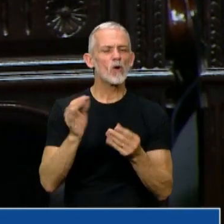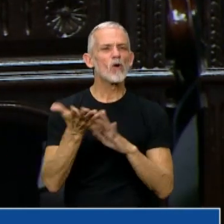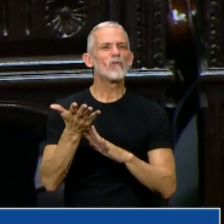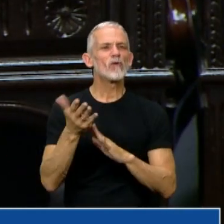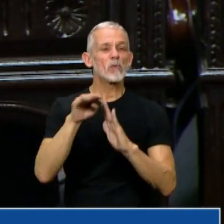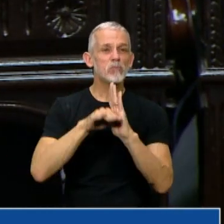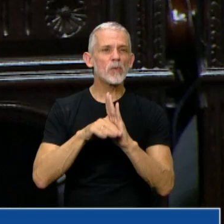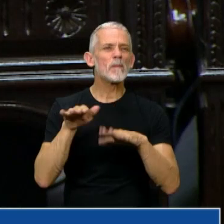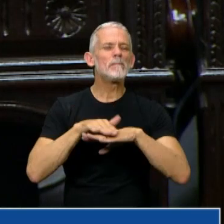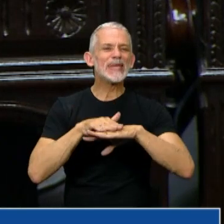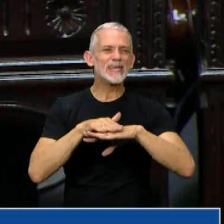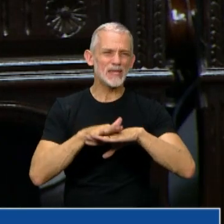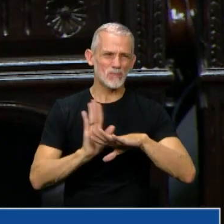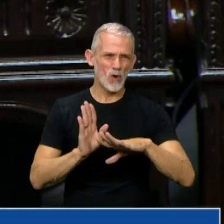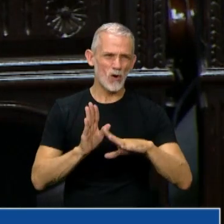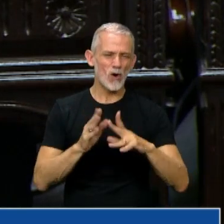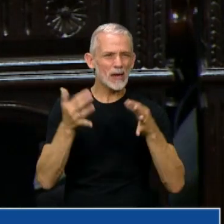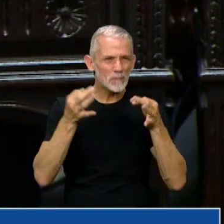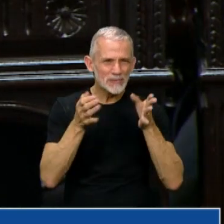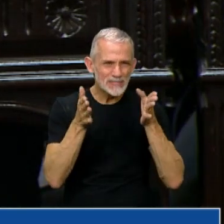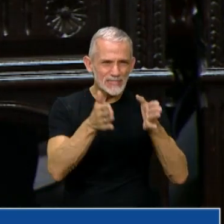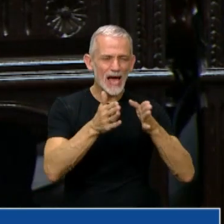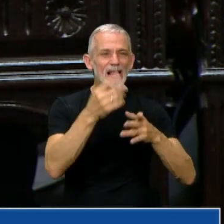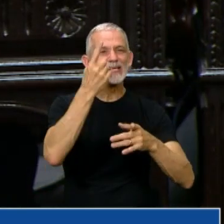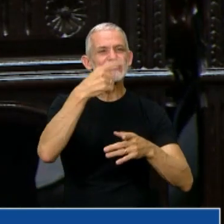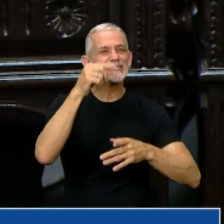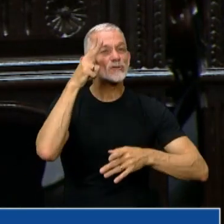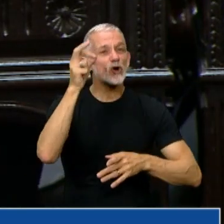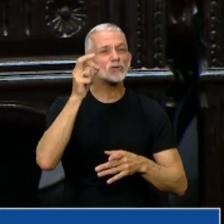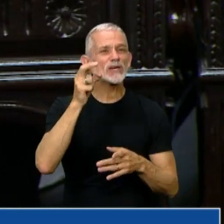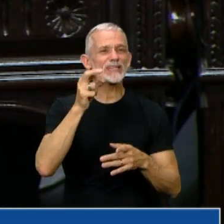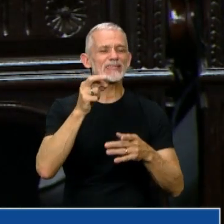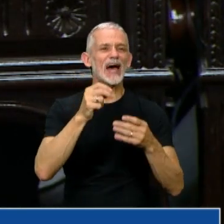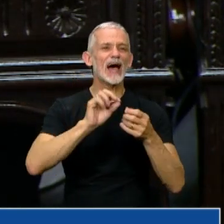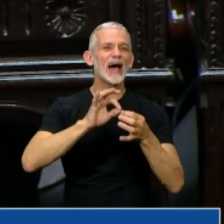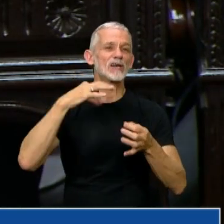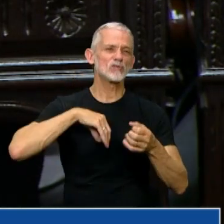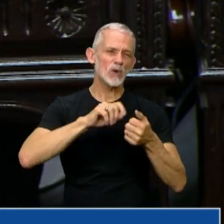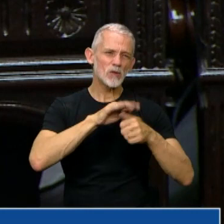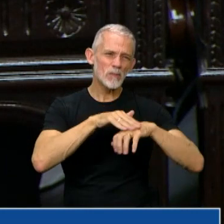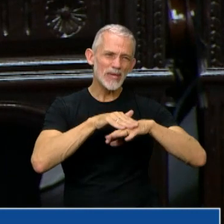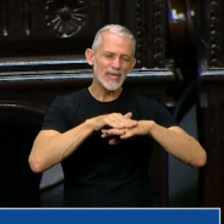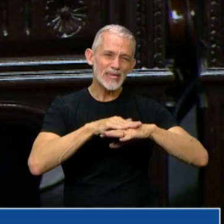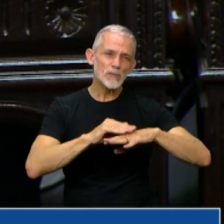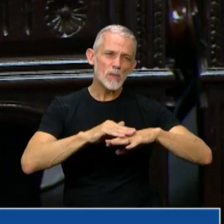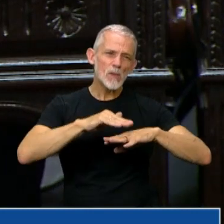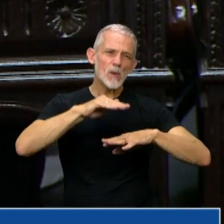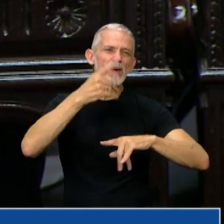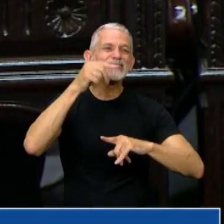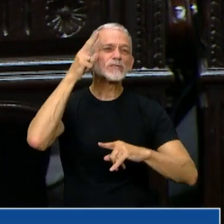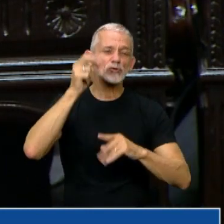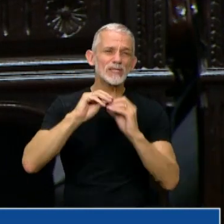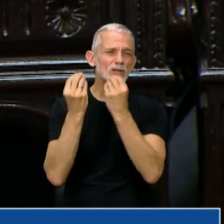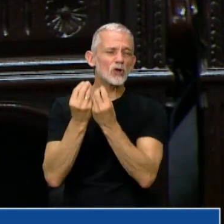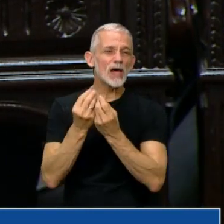como dijimos, un mínimo no imponible específico de 180 salarios mínimos vitales anuales, que equivale